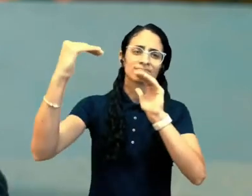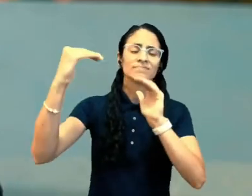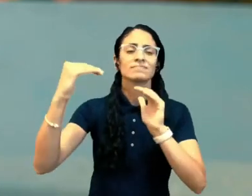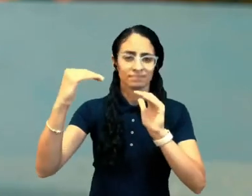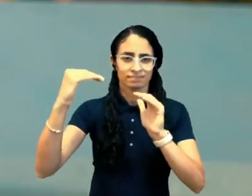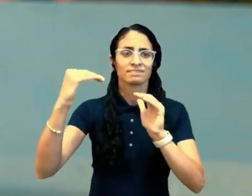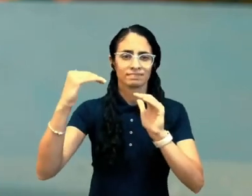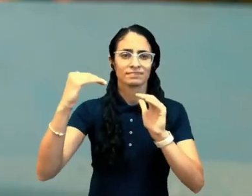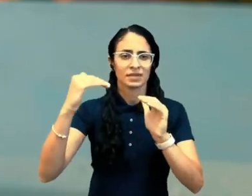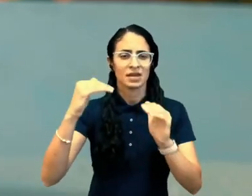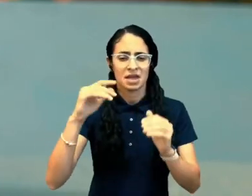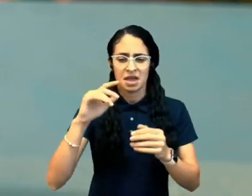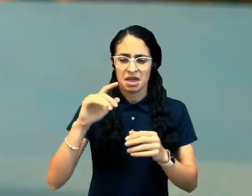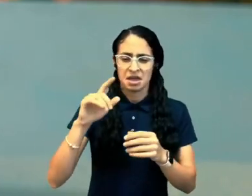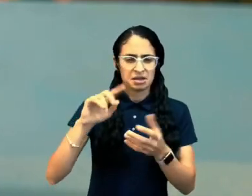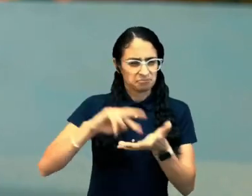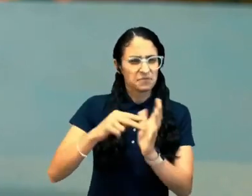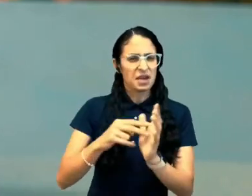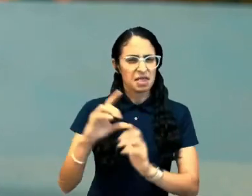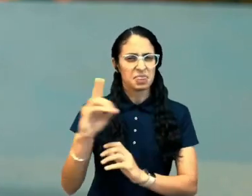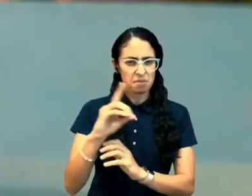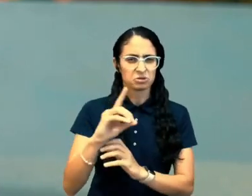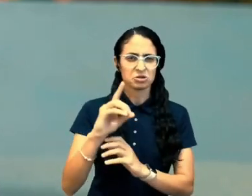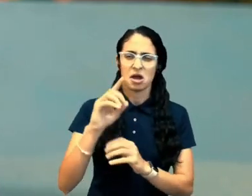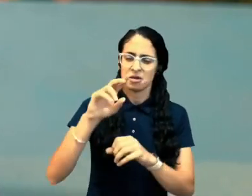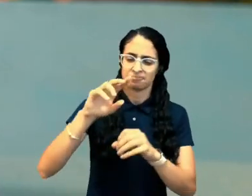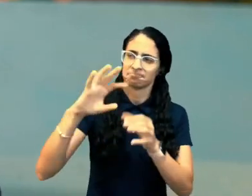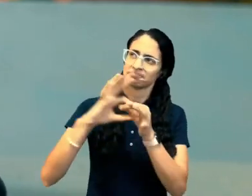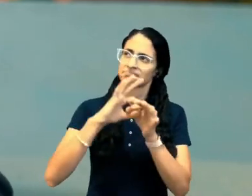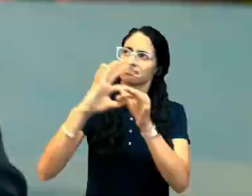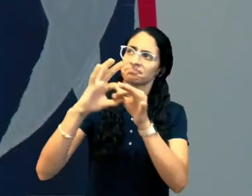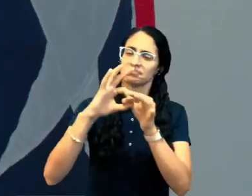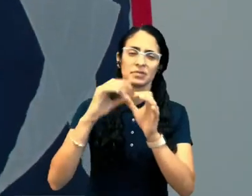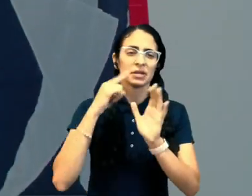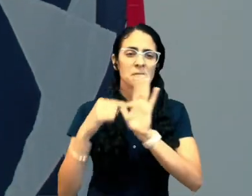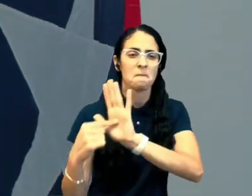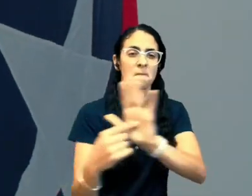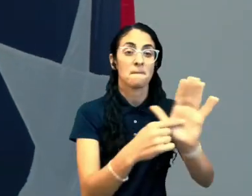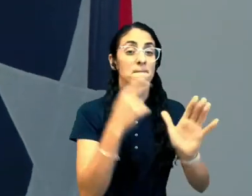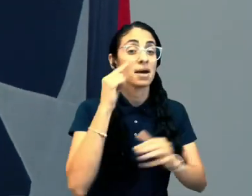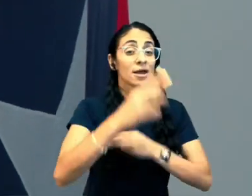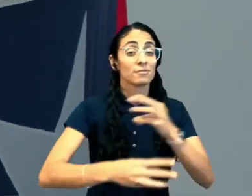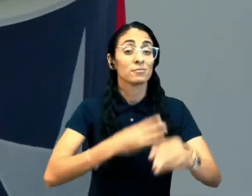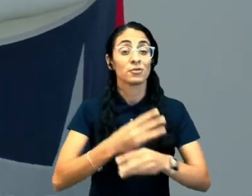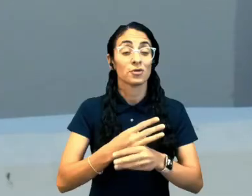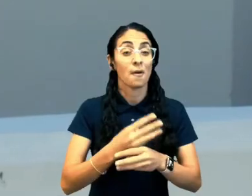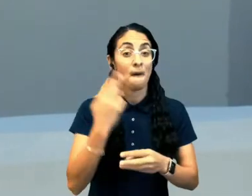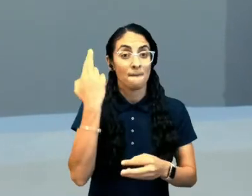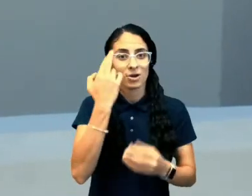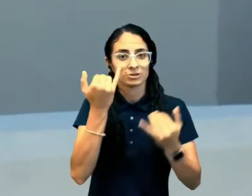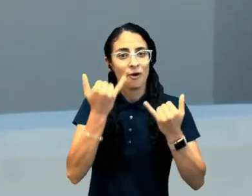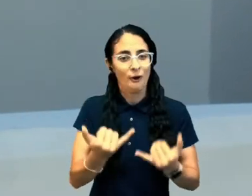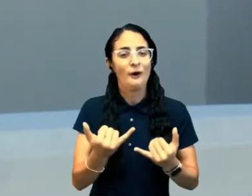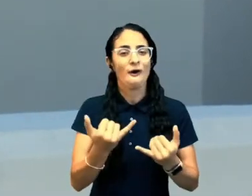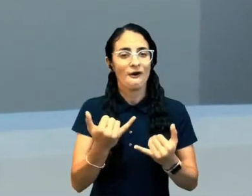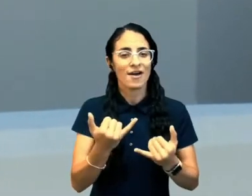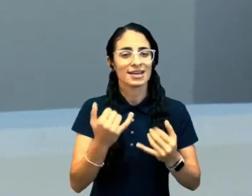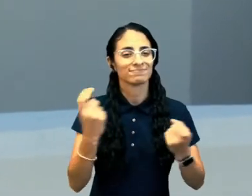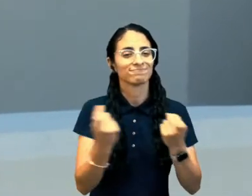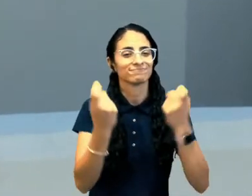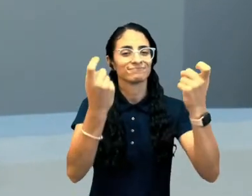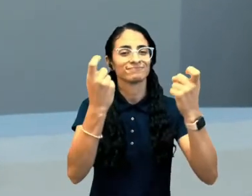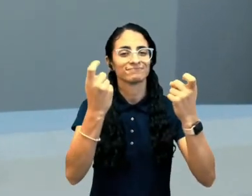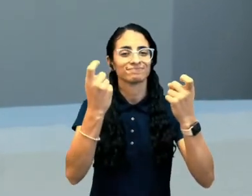y equitativamente en la tradición democrática de la nación que es modelo para todo el mundo. Por eso hoy celebramos